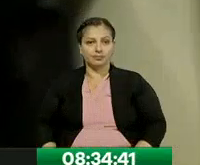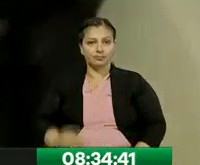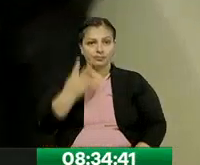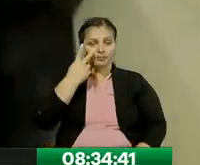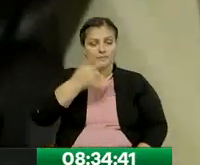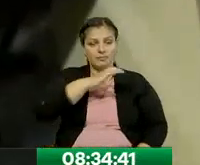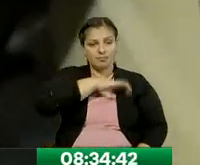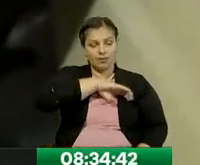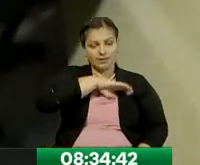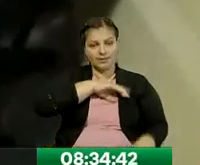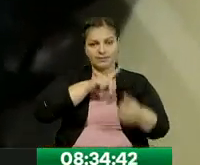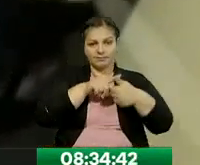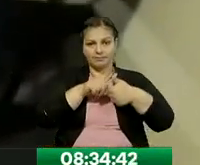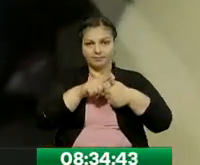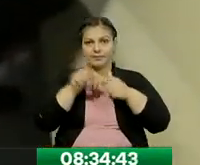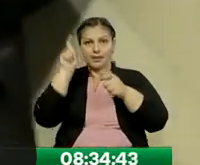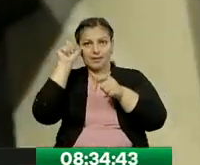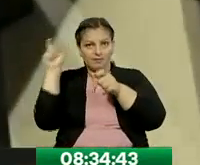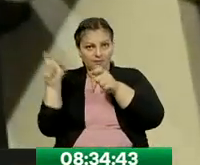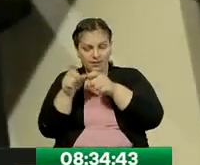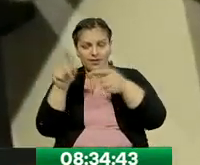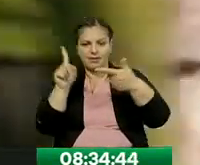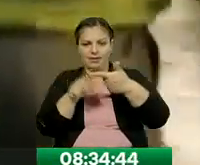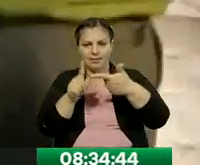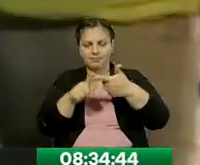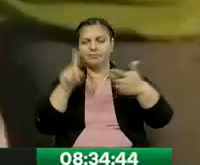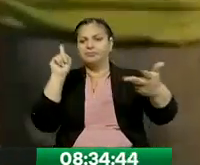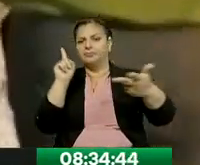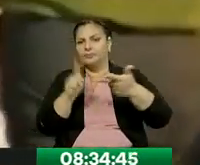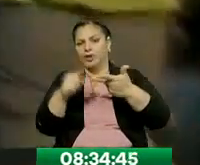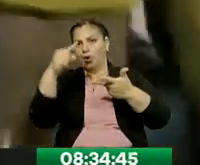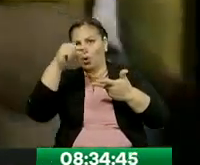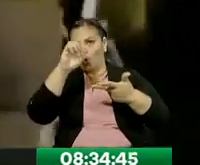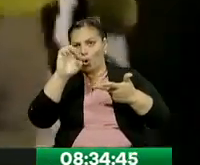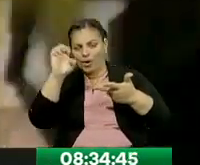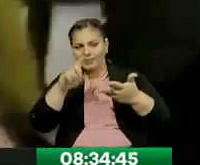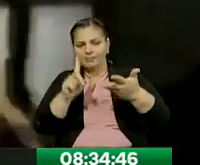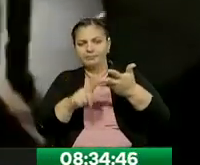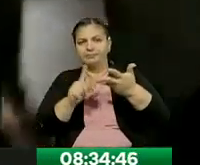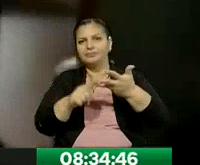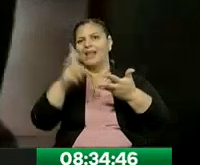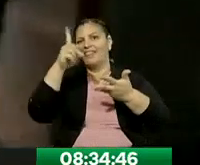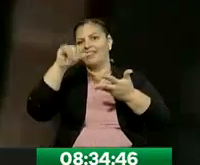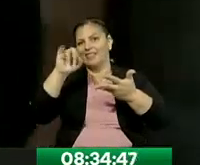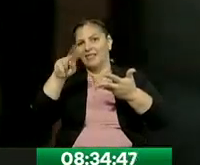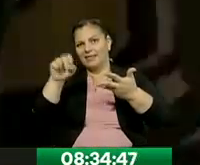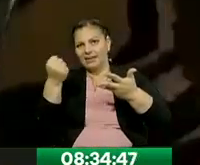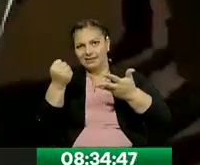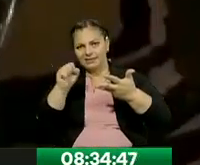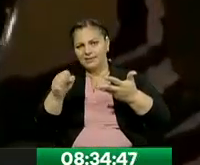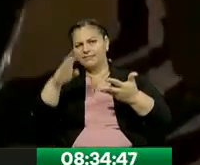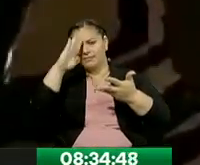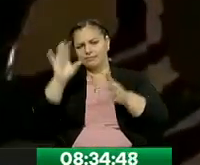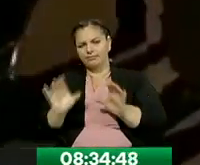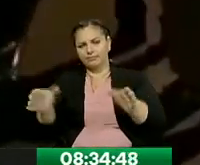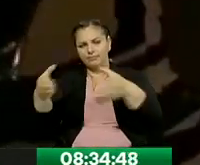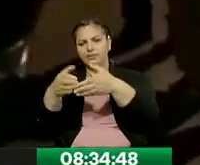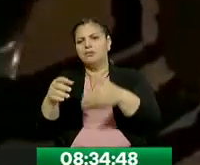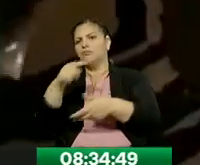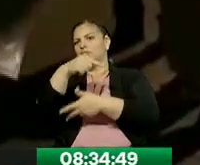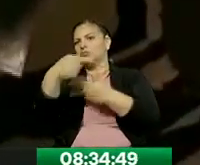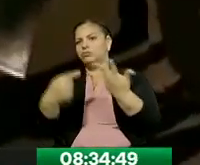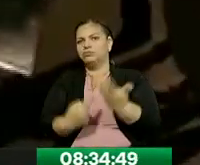fiscales. Trabajo conjunto que permitió desarticular dos organizaciones delictivas conformadas por ciudadanos de nacionalidad ecuatoriana,